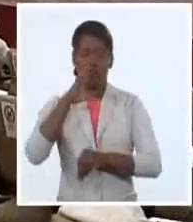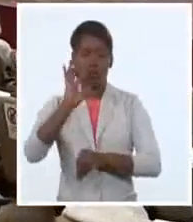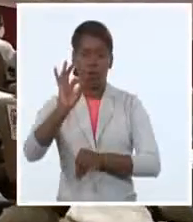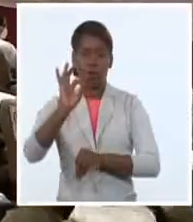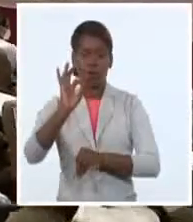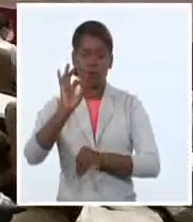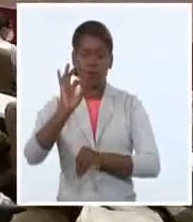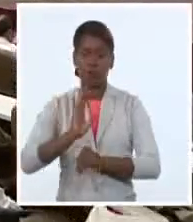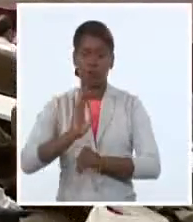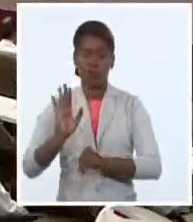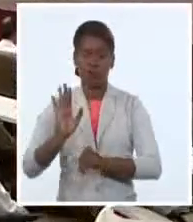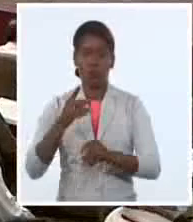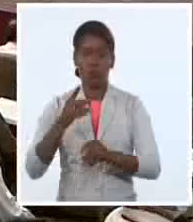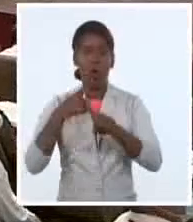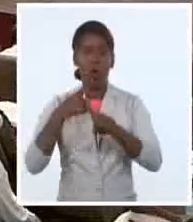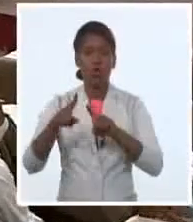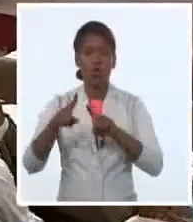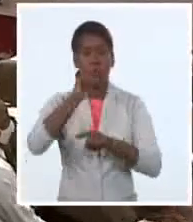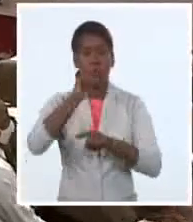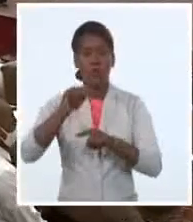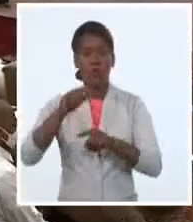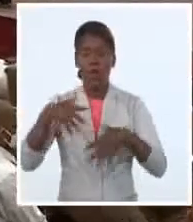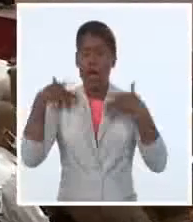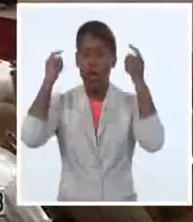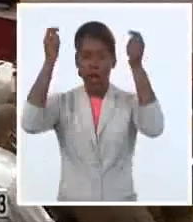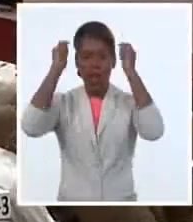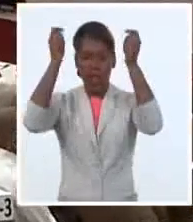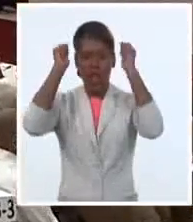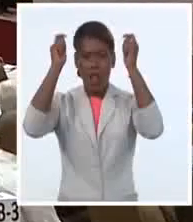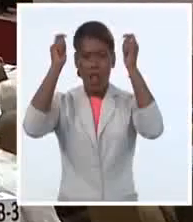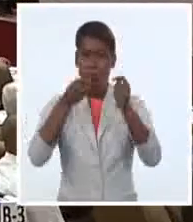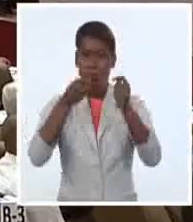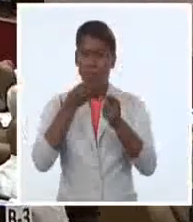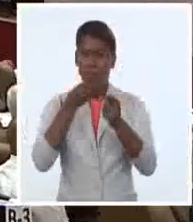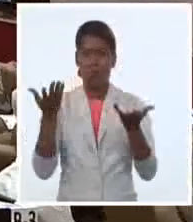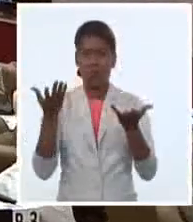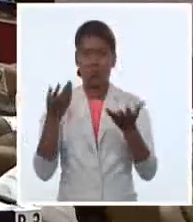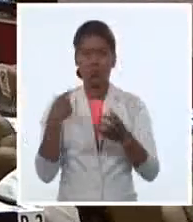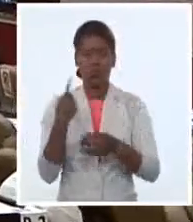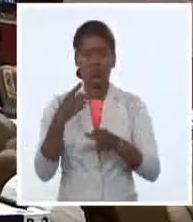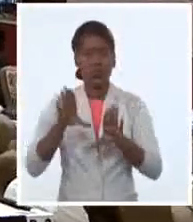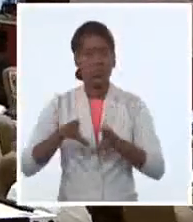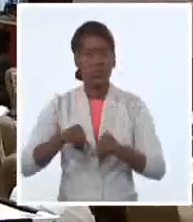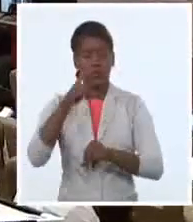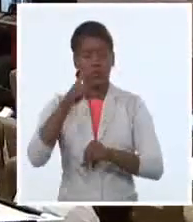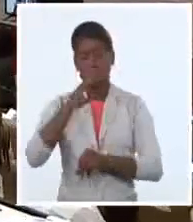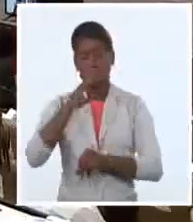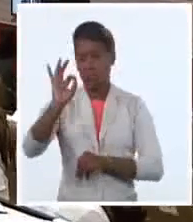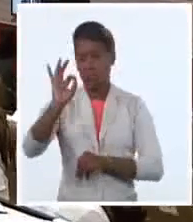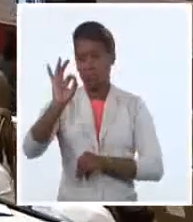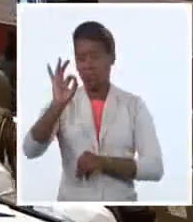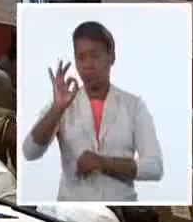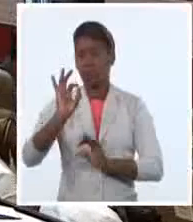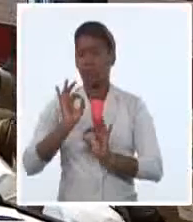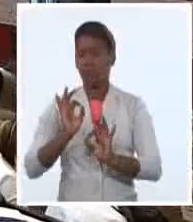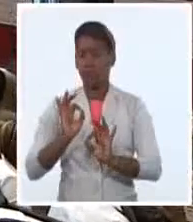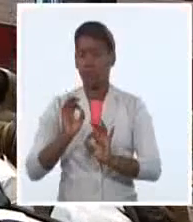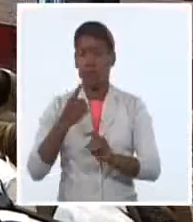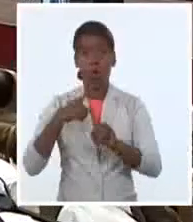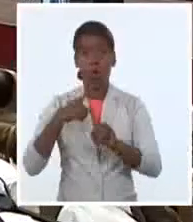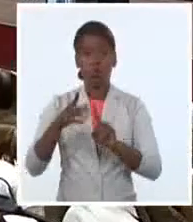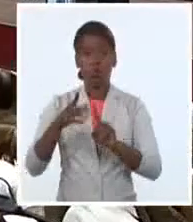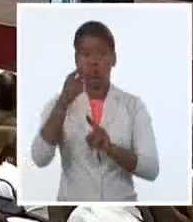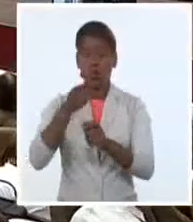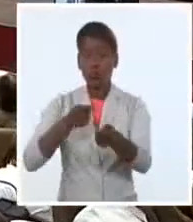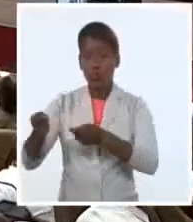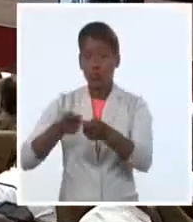de coerción económica o política, los bloqueos unilaterales violatorios del derecho internacional u otro tipo de injerencia o amenaza a